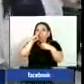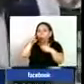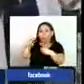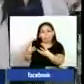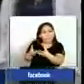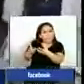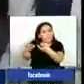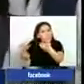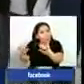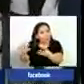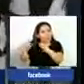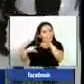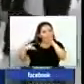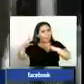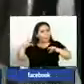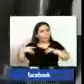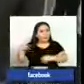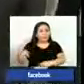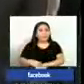-19 se han disparado.